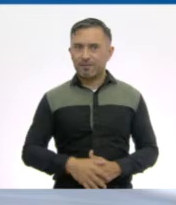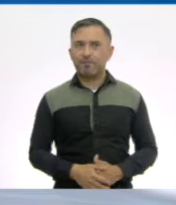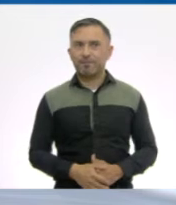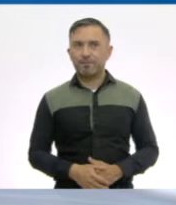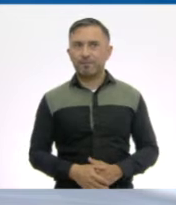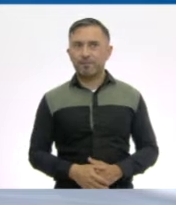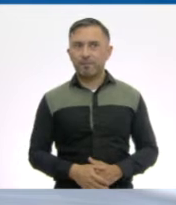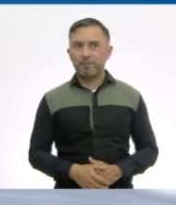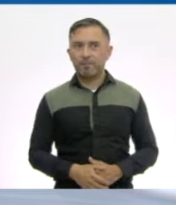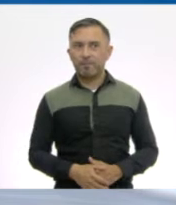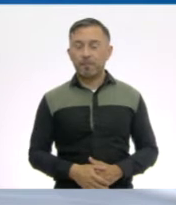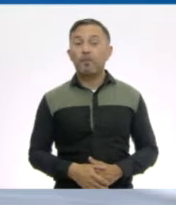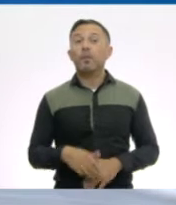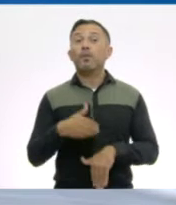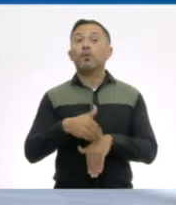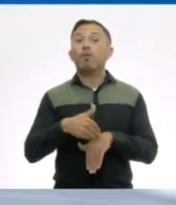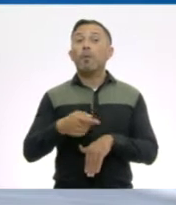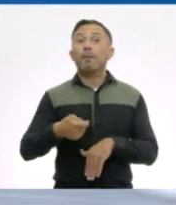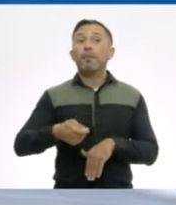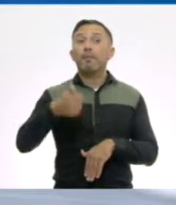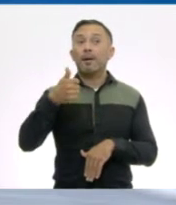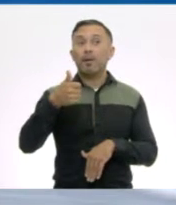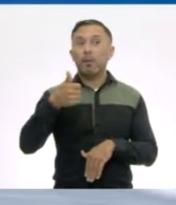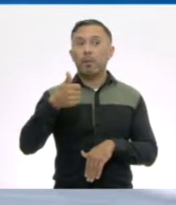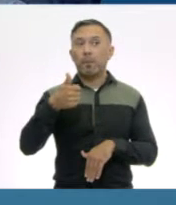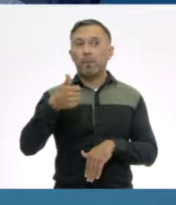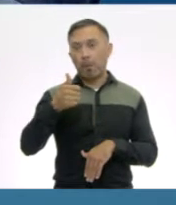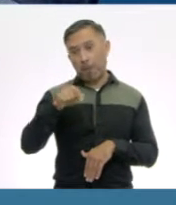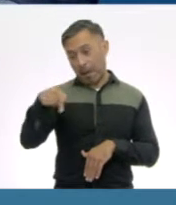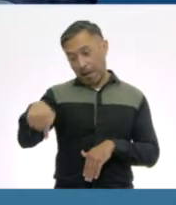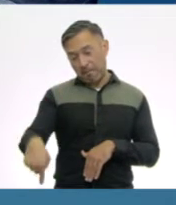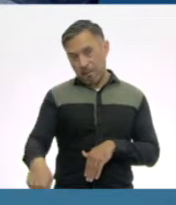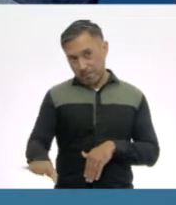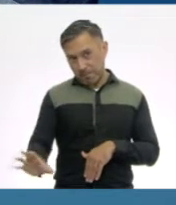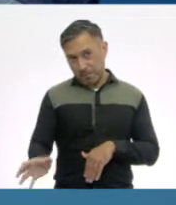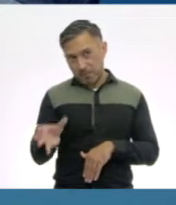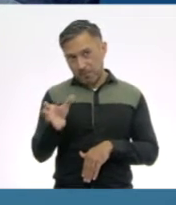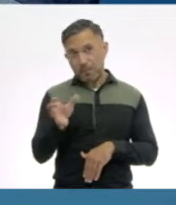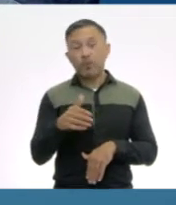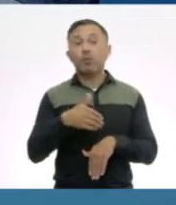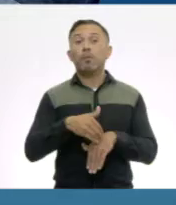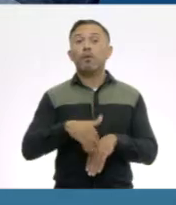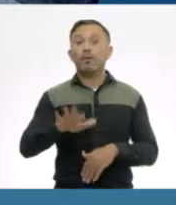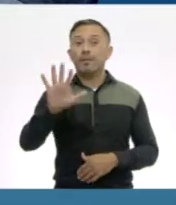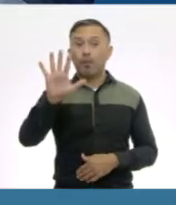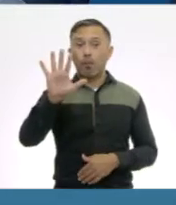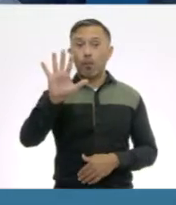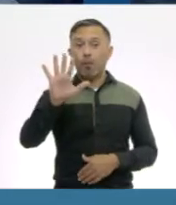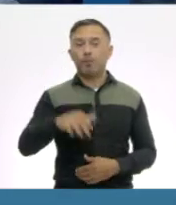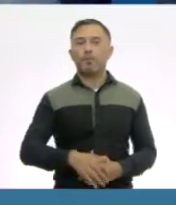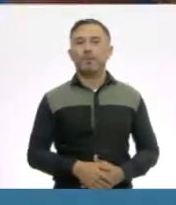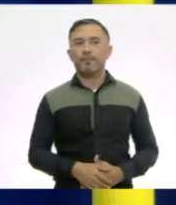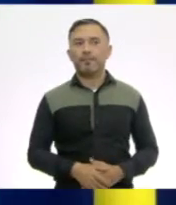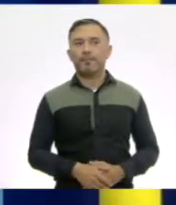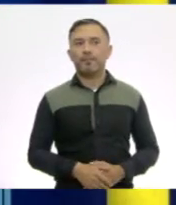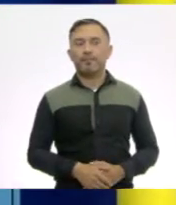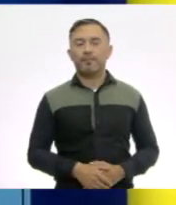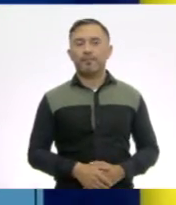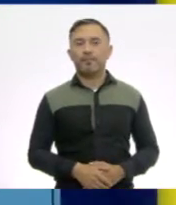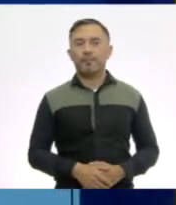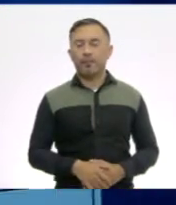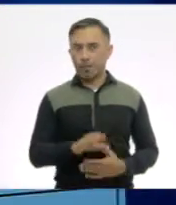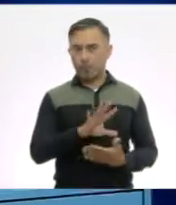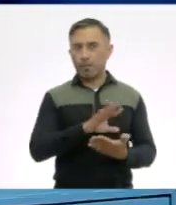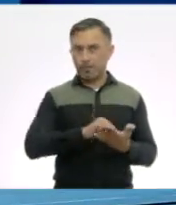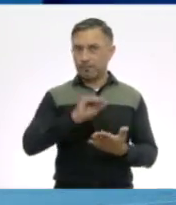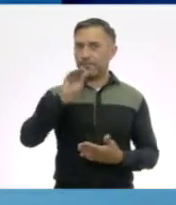Entonces, el primer número que me salió, así es como apareció aquí abajo, fue el 5. Entonces voy a anotar